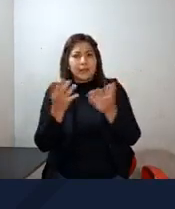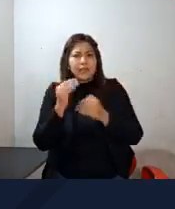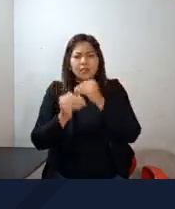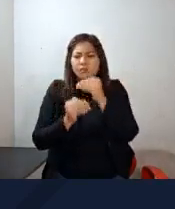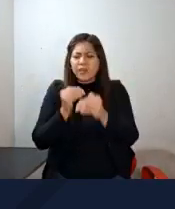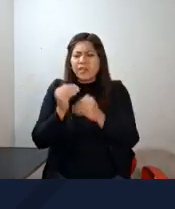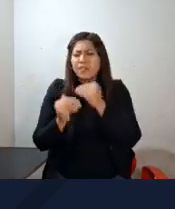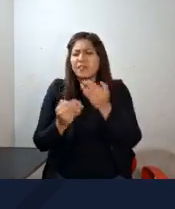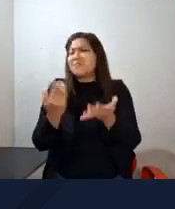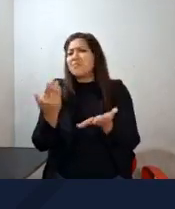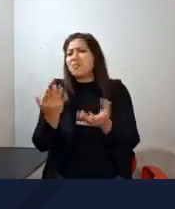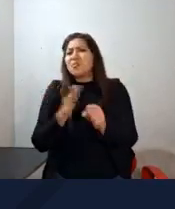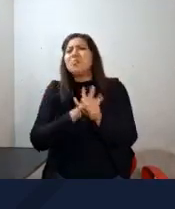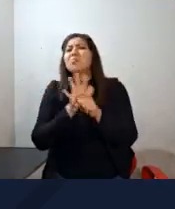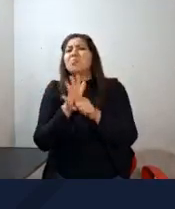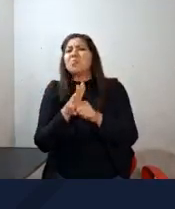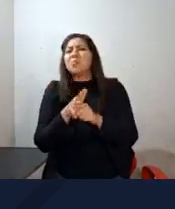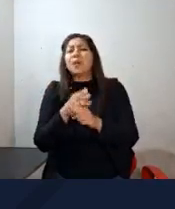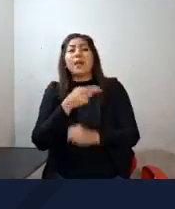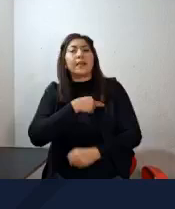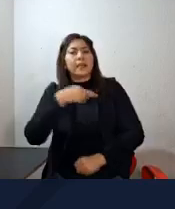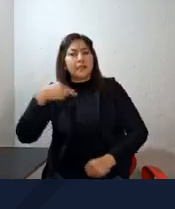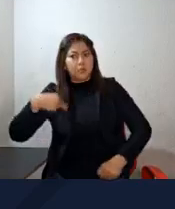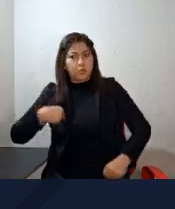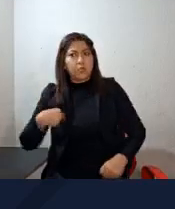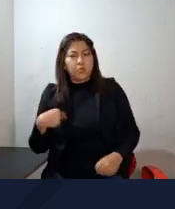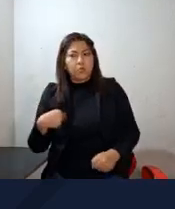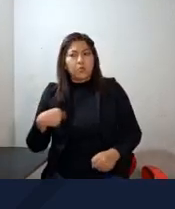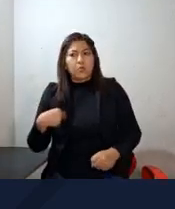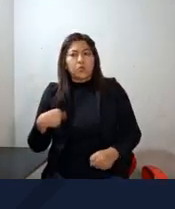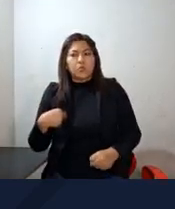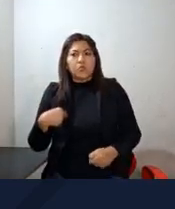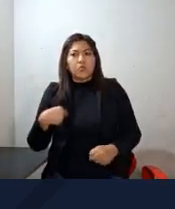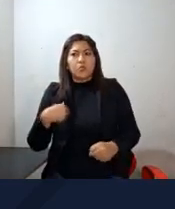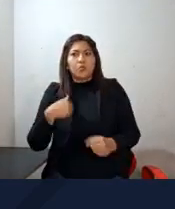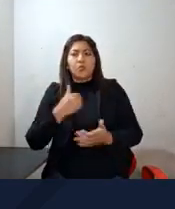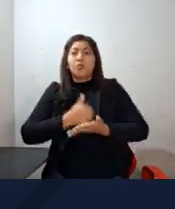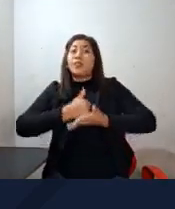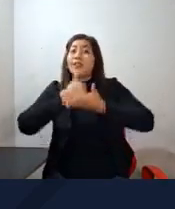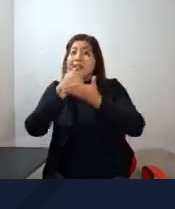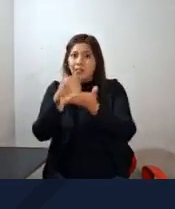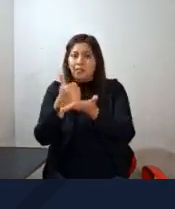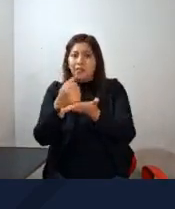Aquí nosotros generamos la solicitud de las personas